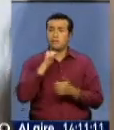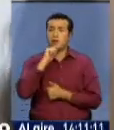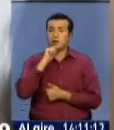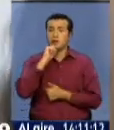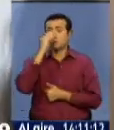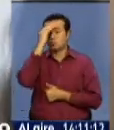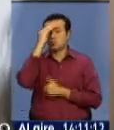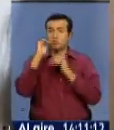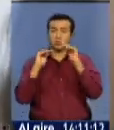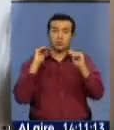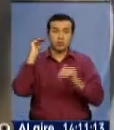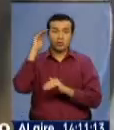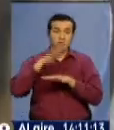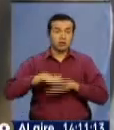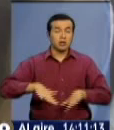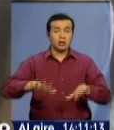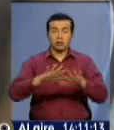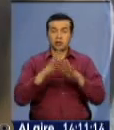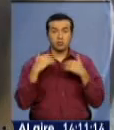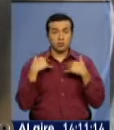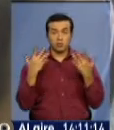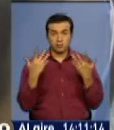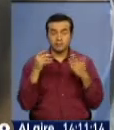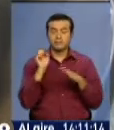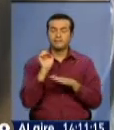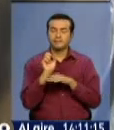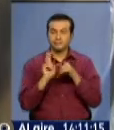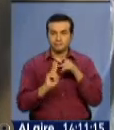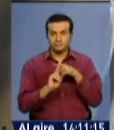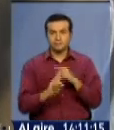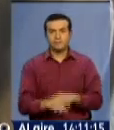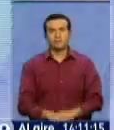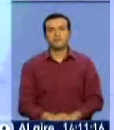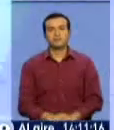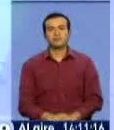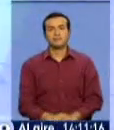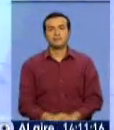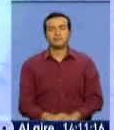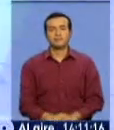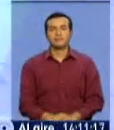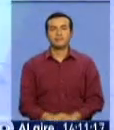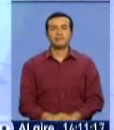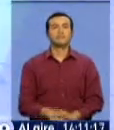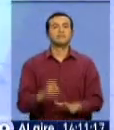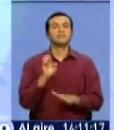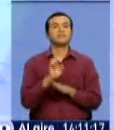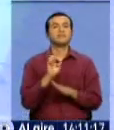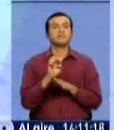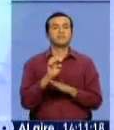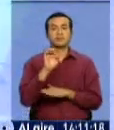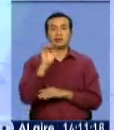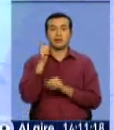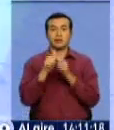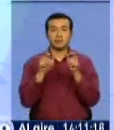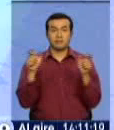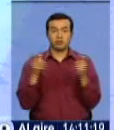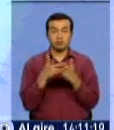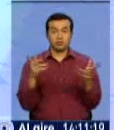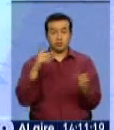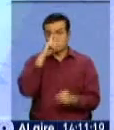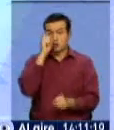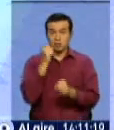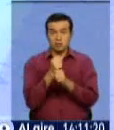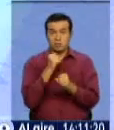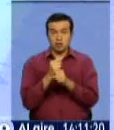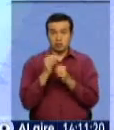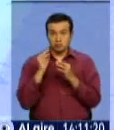educación superior en Zamora Chinchipe. Desde Zamora Chinchipe, Marbellina Toledo, Ecuador TV. En Ecuador, de cada 10 personas sin trabajo fijo, 6